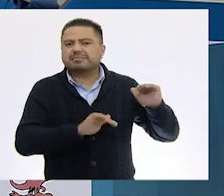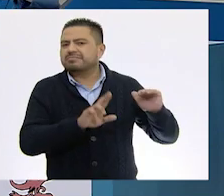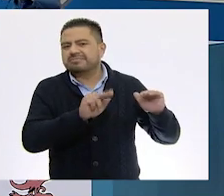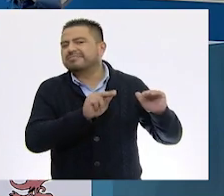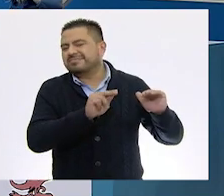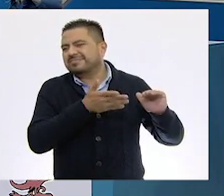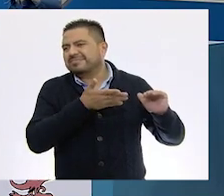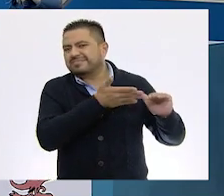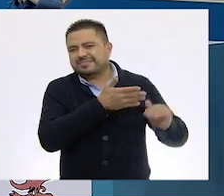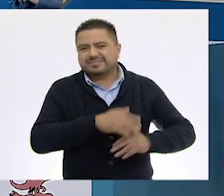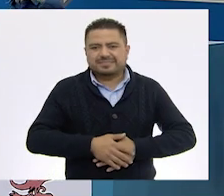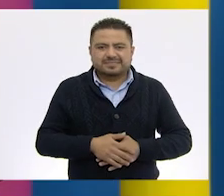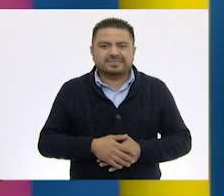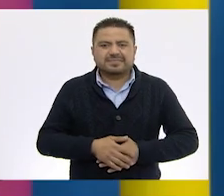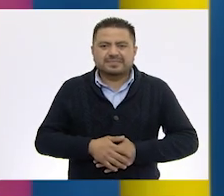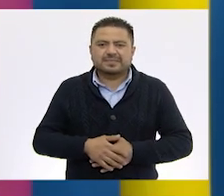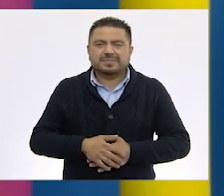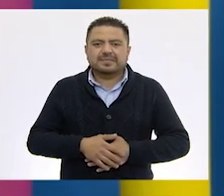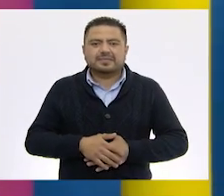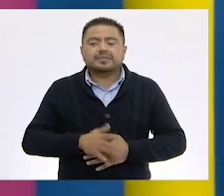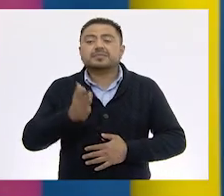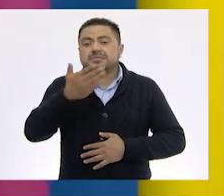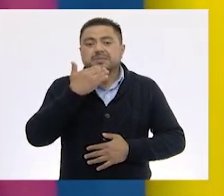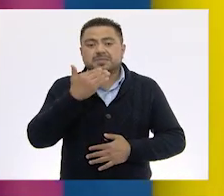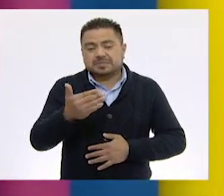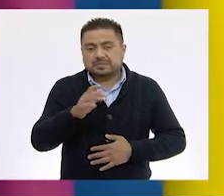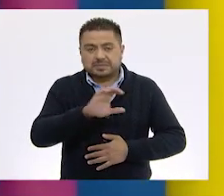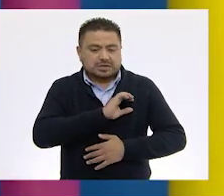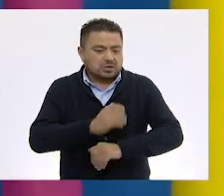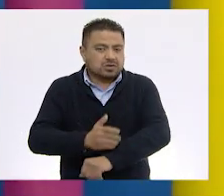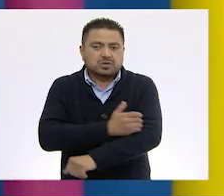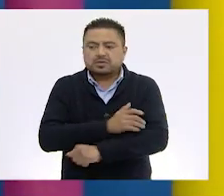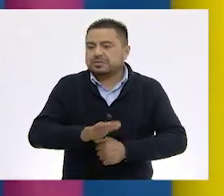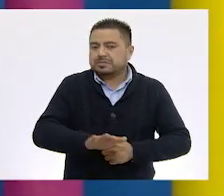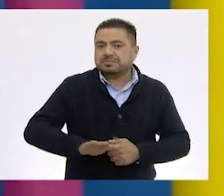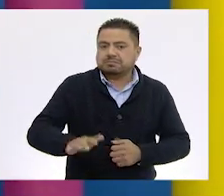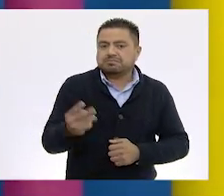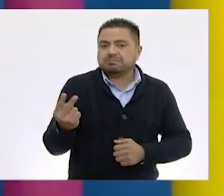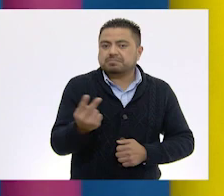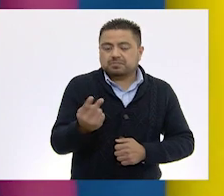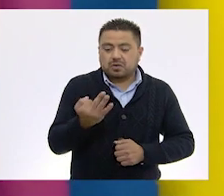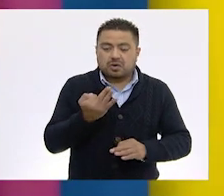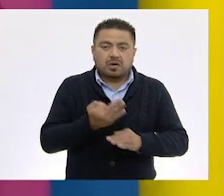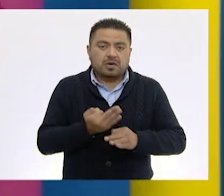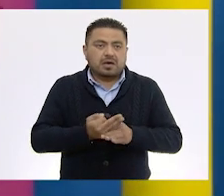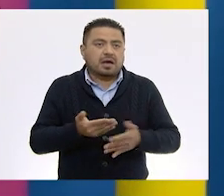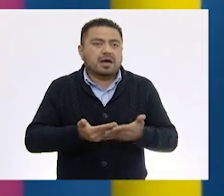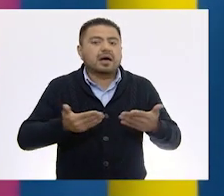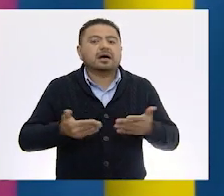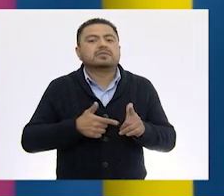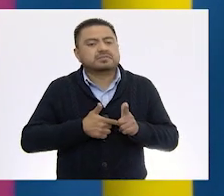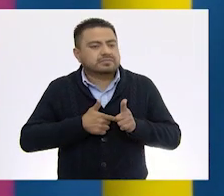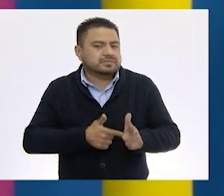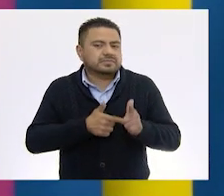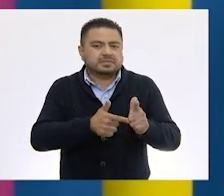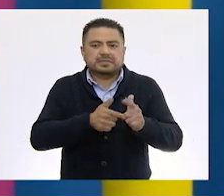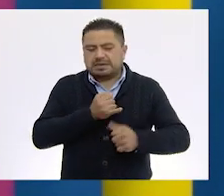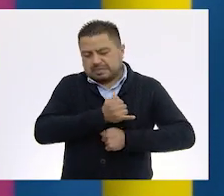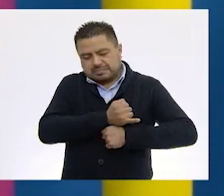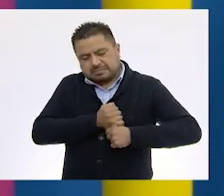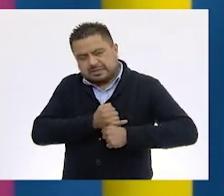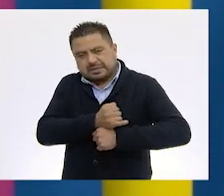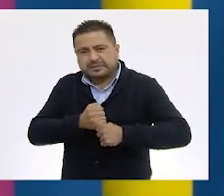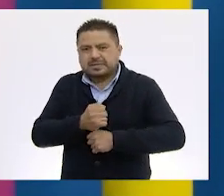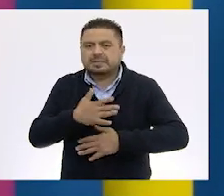Juan Carlos. ¿No? Muy bien, queridos compañeros inspectores. Ahora vamos a continuar con nuestra